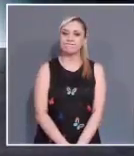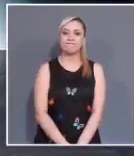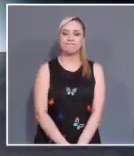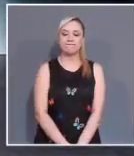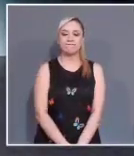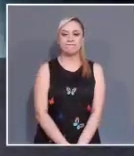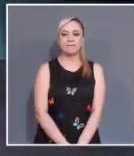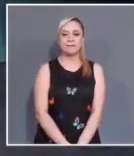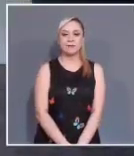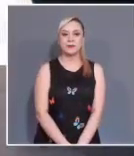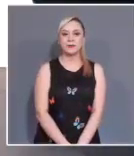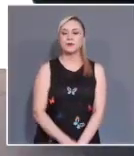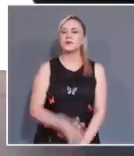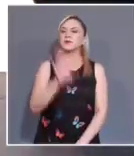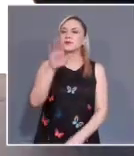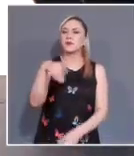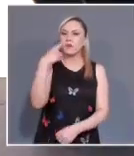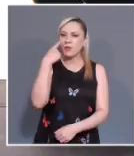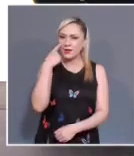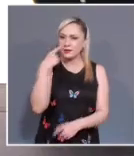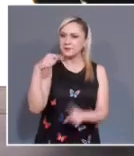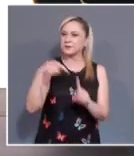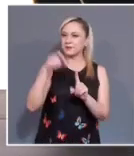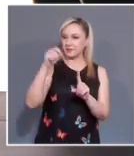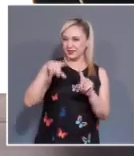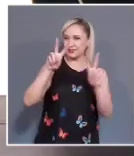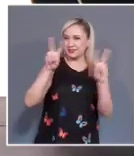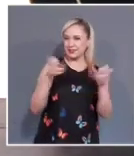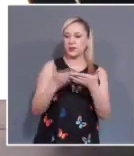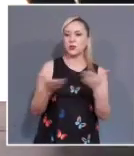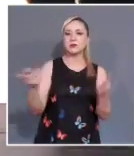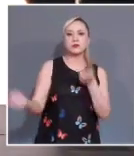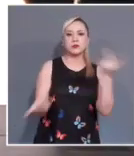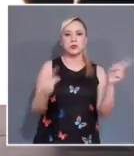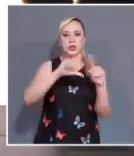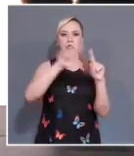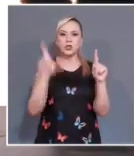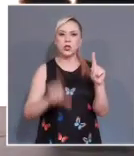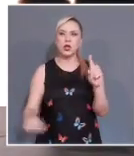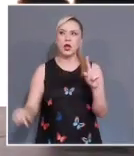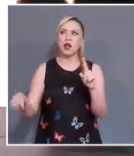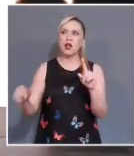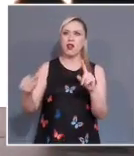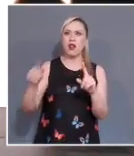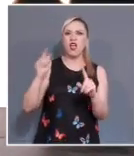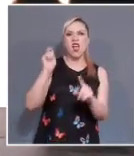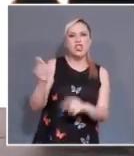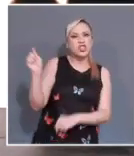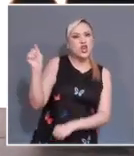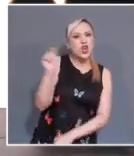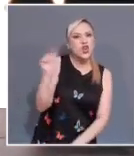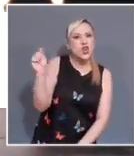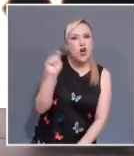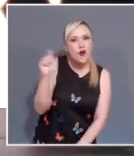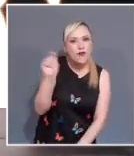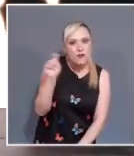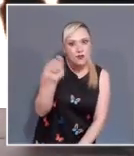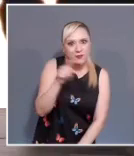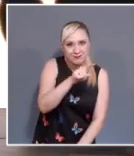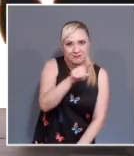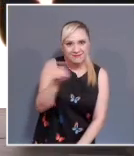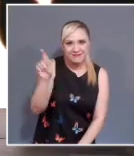Oiga, y en este contexto, mire, de acuerdo con la encuesta nacional sobre violencia en el noviazgo, el 76%, es